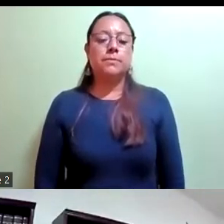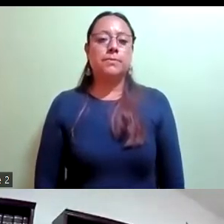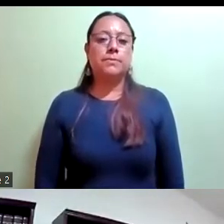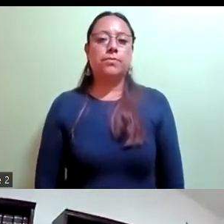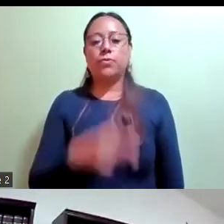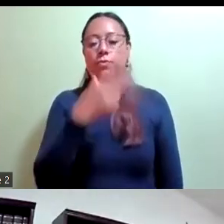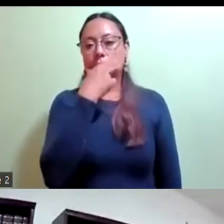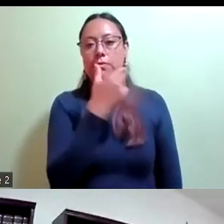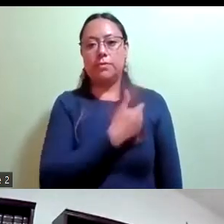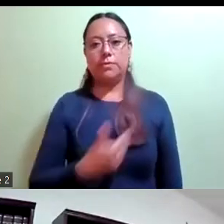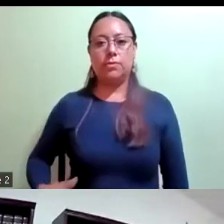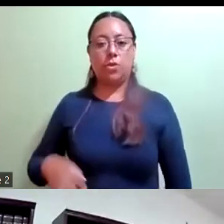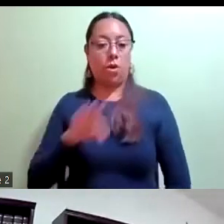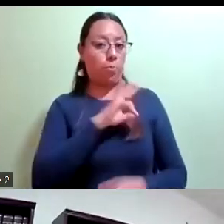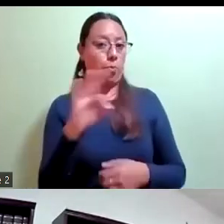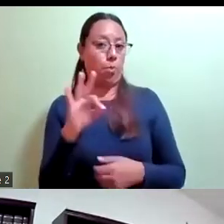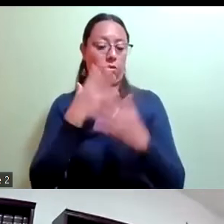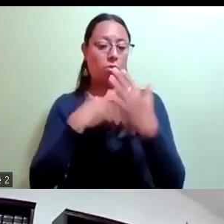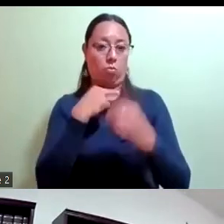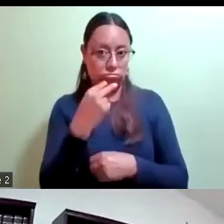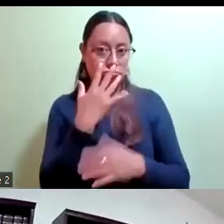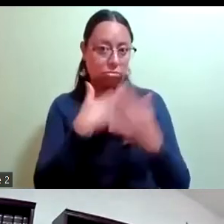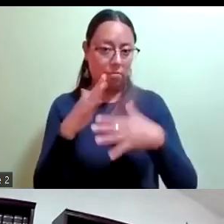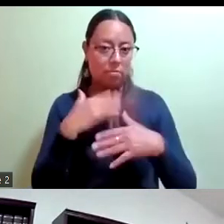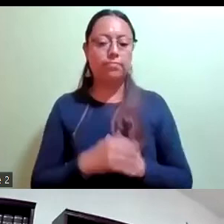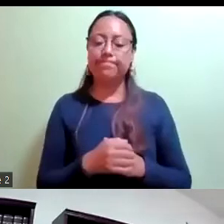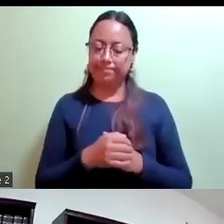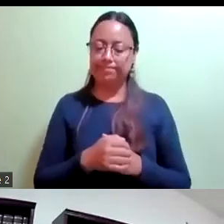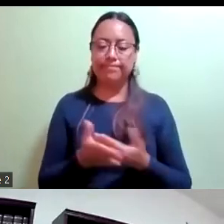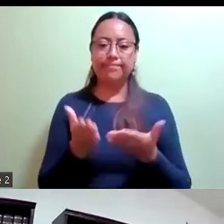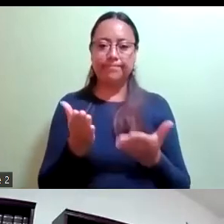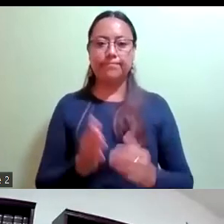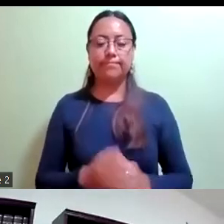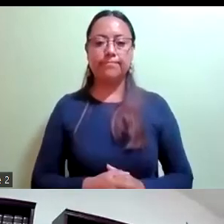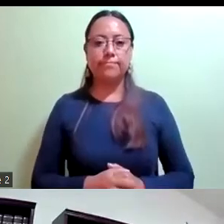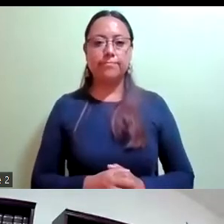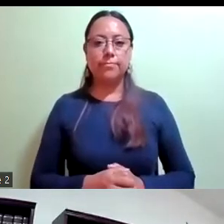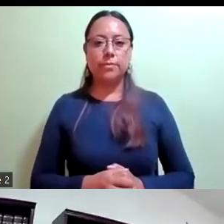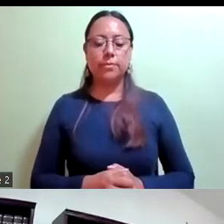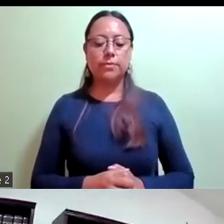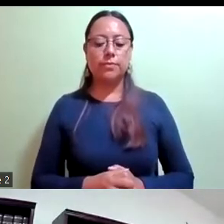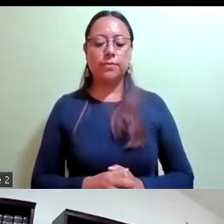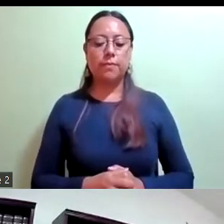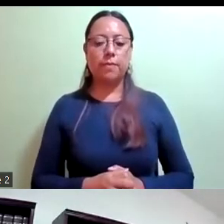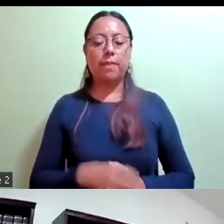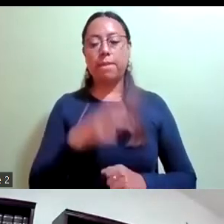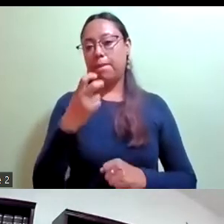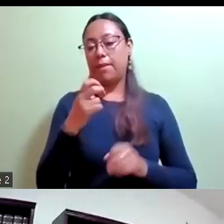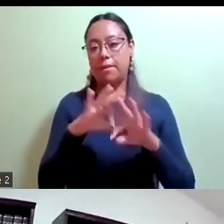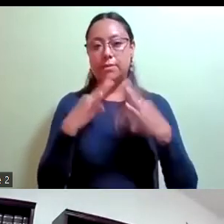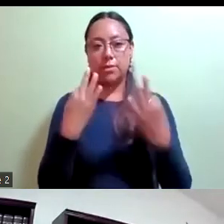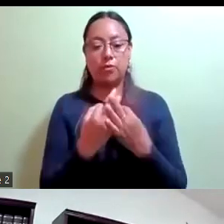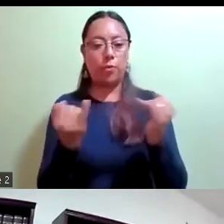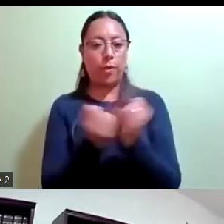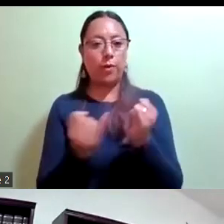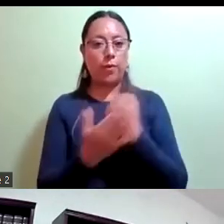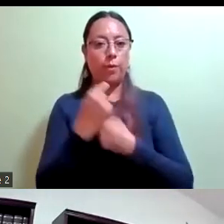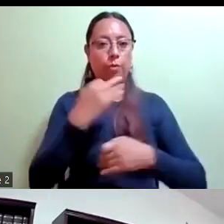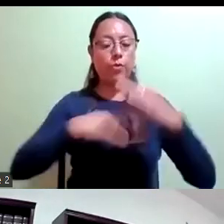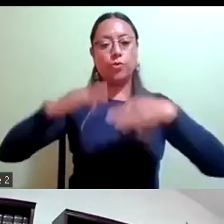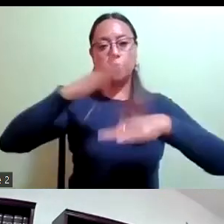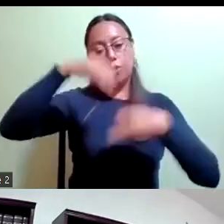Presidente, ¿puedo usar la voz? Sí, adelante. Sí, en ese sentido y a partir de los comentarios,